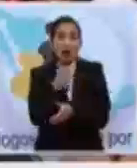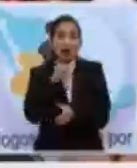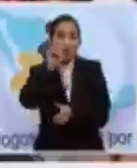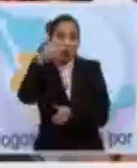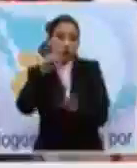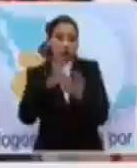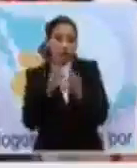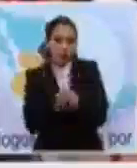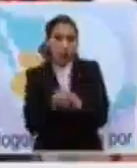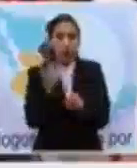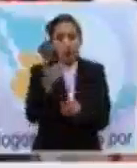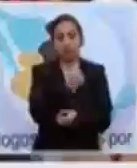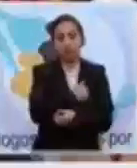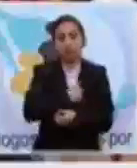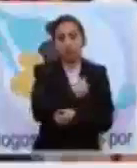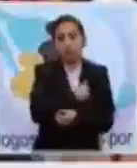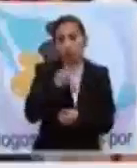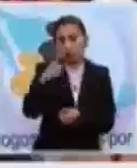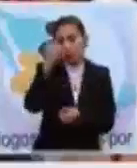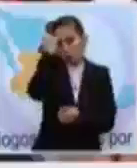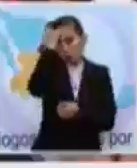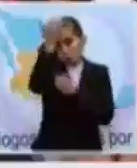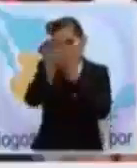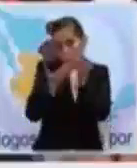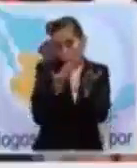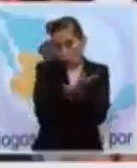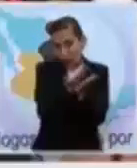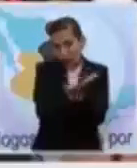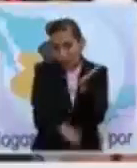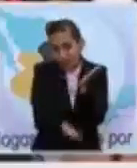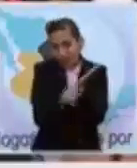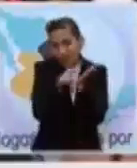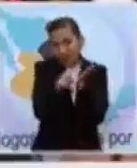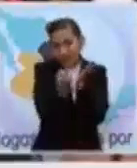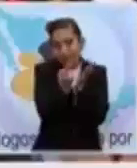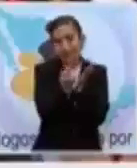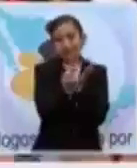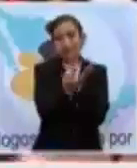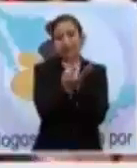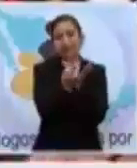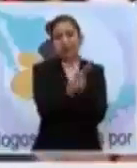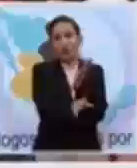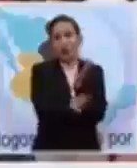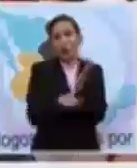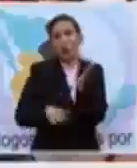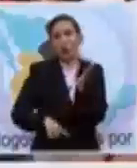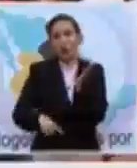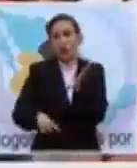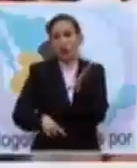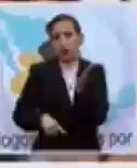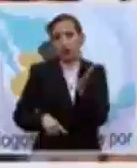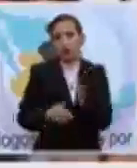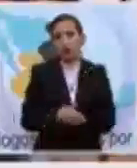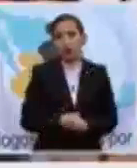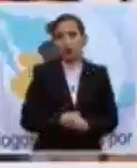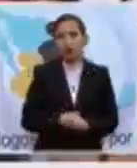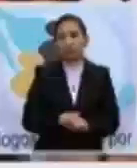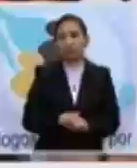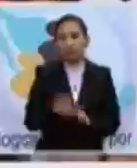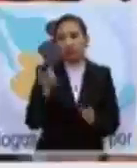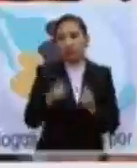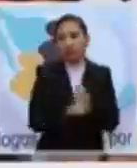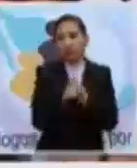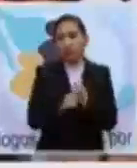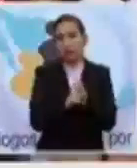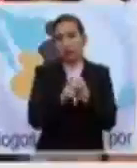alternativa y lamentablemente su iniciativa es una iniciativa que está fotocopiando la propuesta del PRI. Yo creo que ese es un